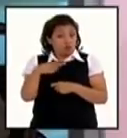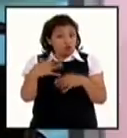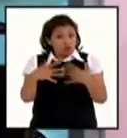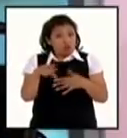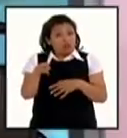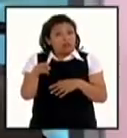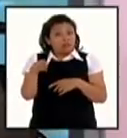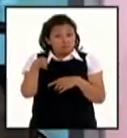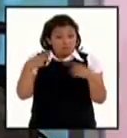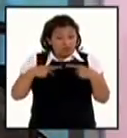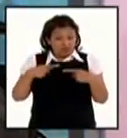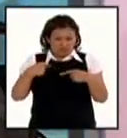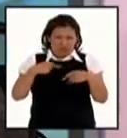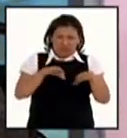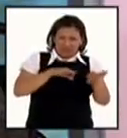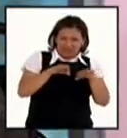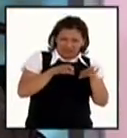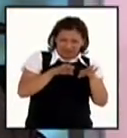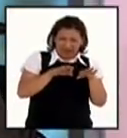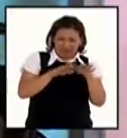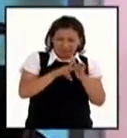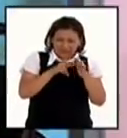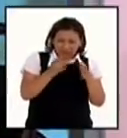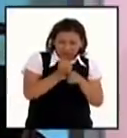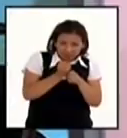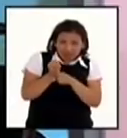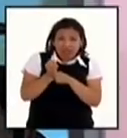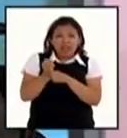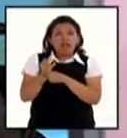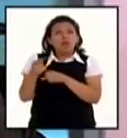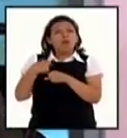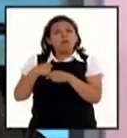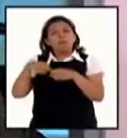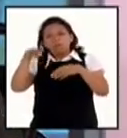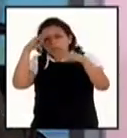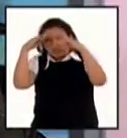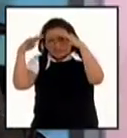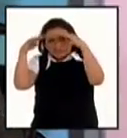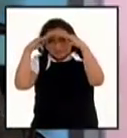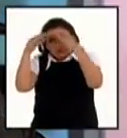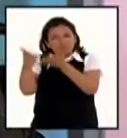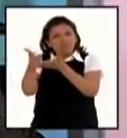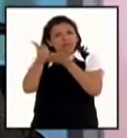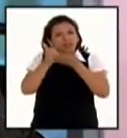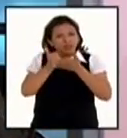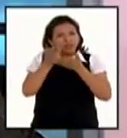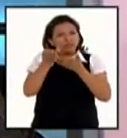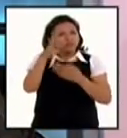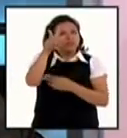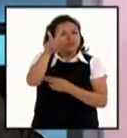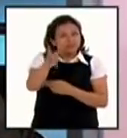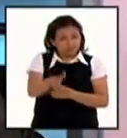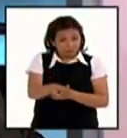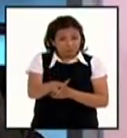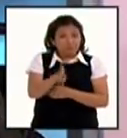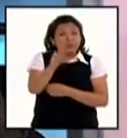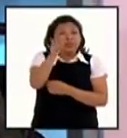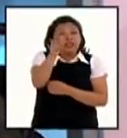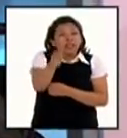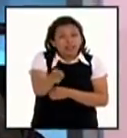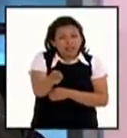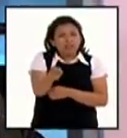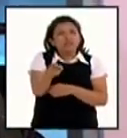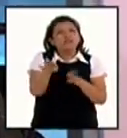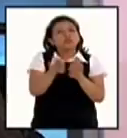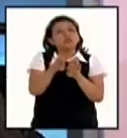alguien que a lo largo de mi trabajo como periodista me ha dado luz para reflexionar en torno a estas realidades que tienen que ver con